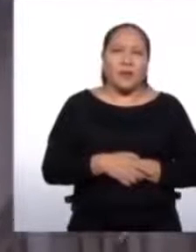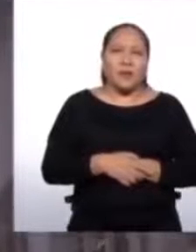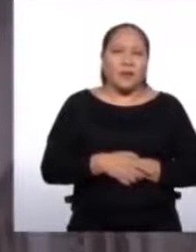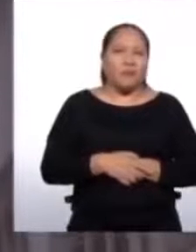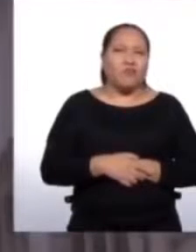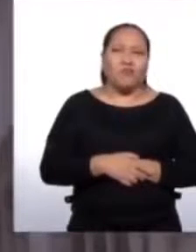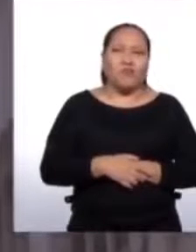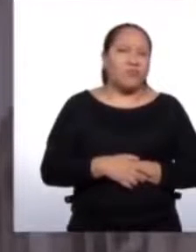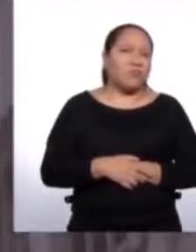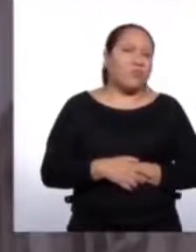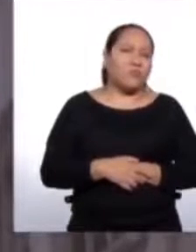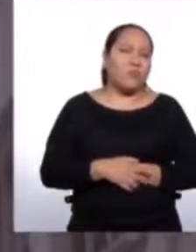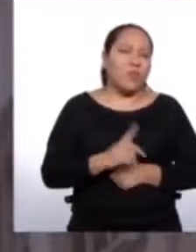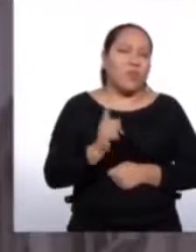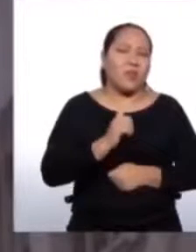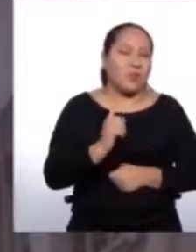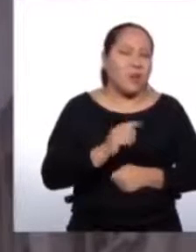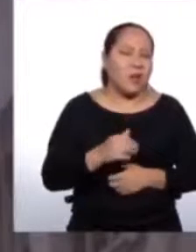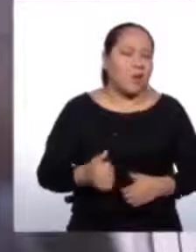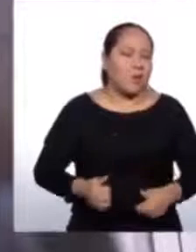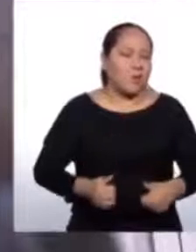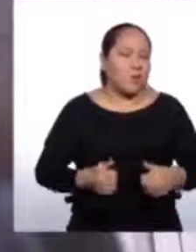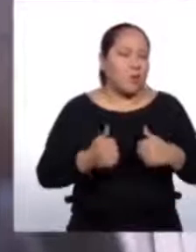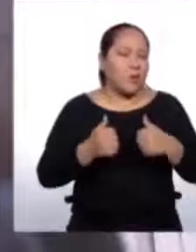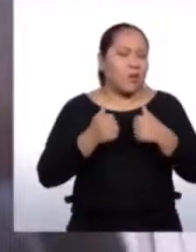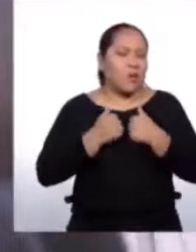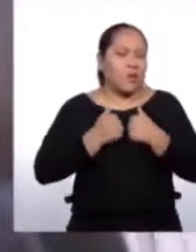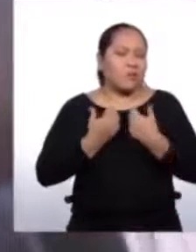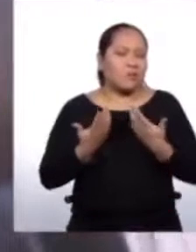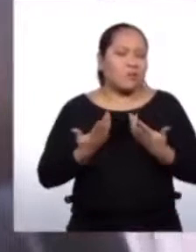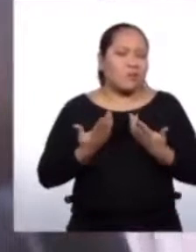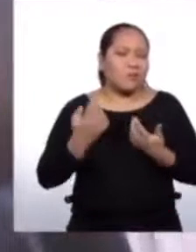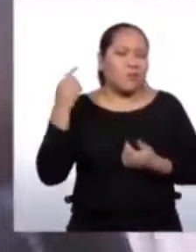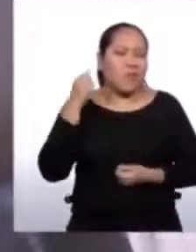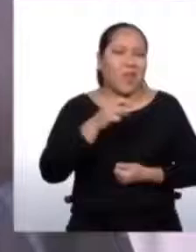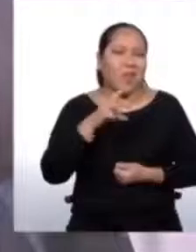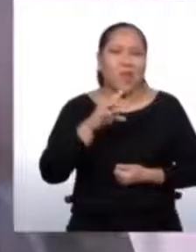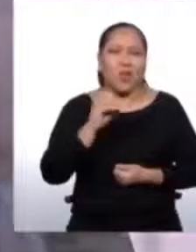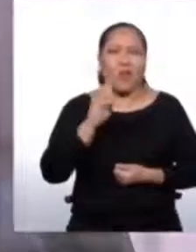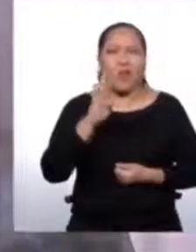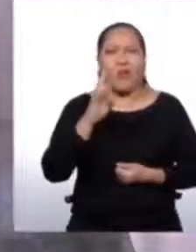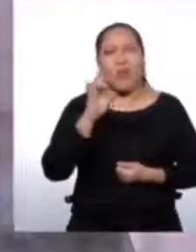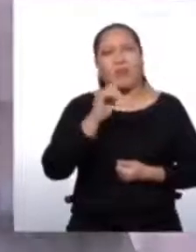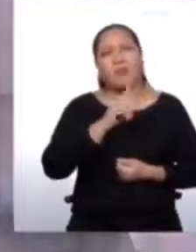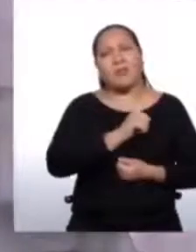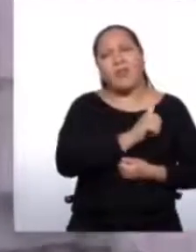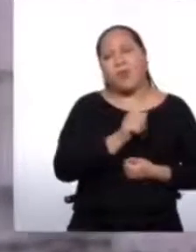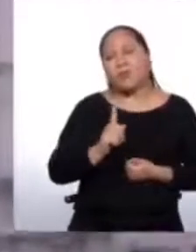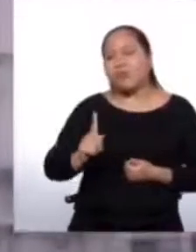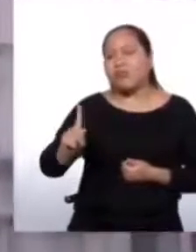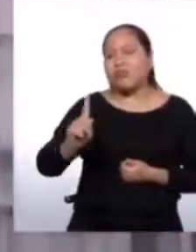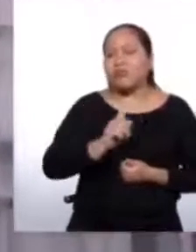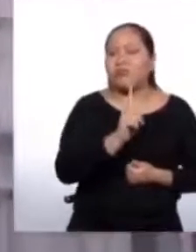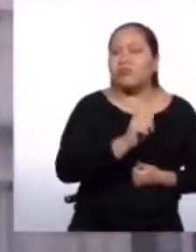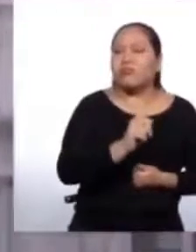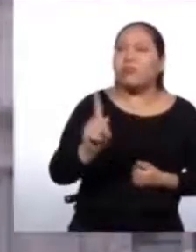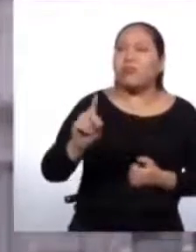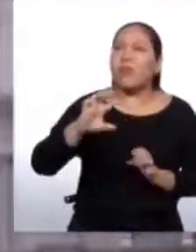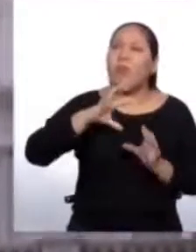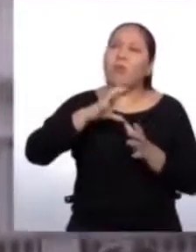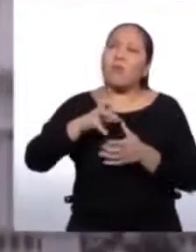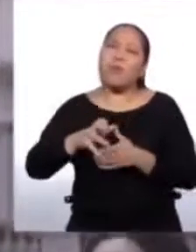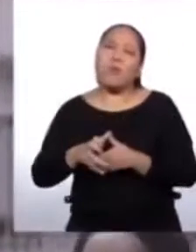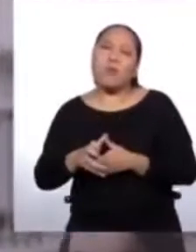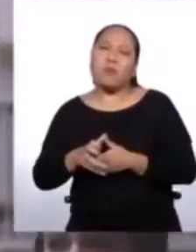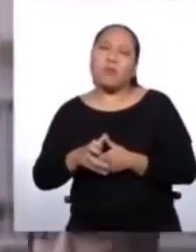Nunca ocurrió vida más insípida y mediocre que la de Roberto. Se deslizó por el mundo inadvertidamente, como una gota de lluvia en